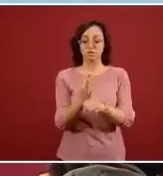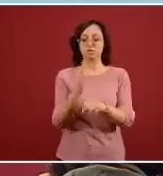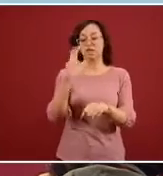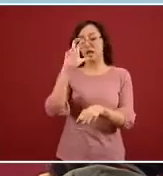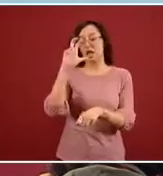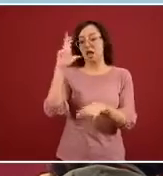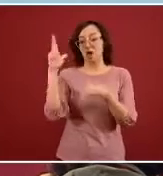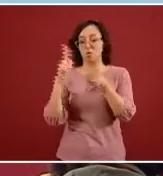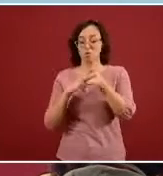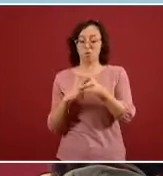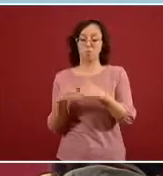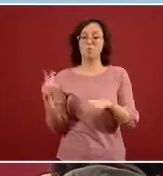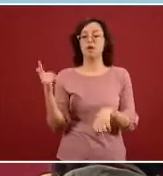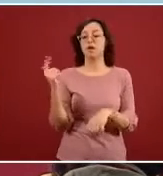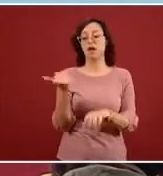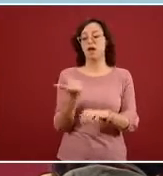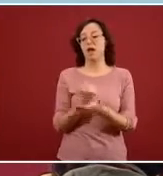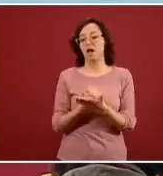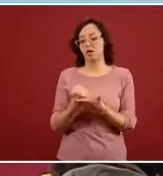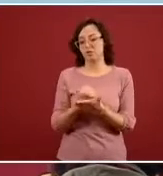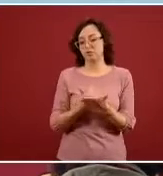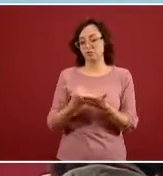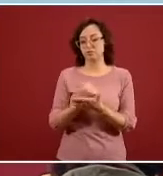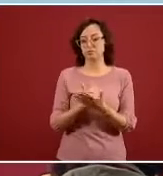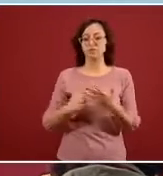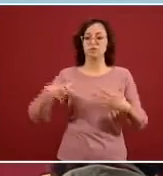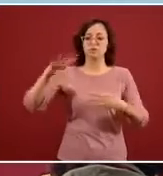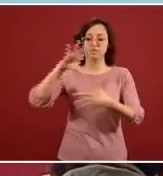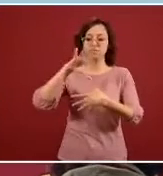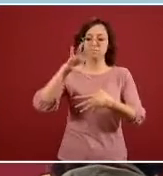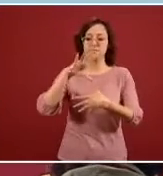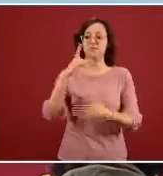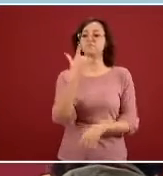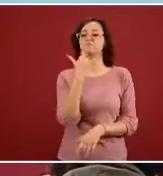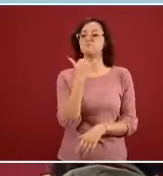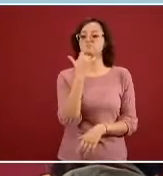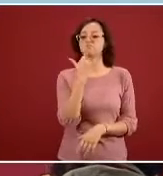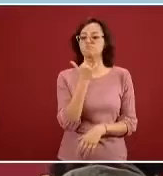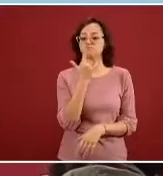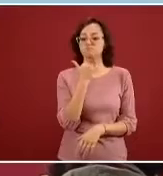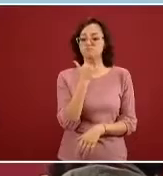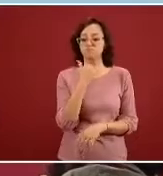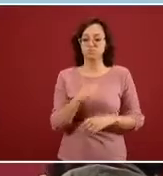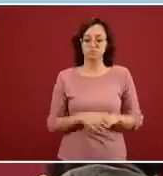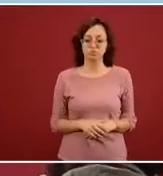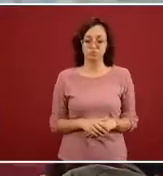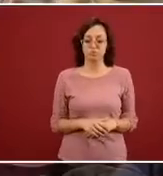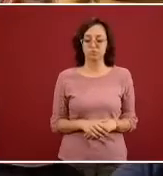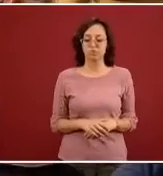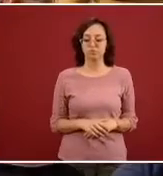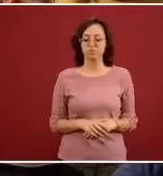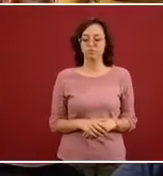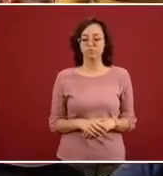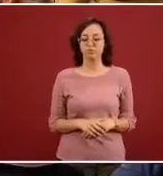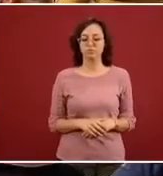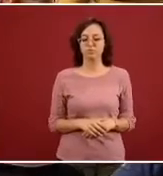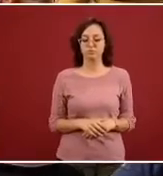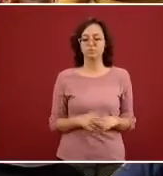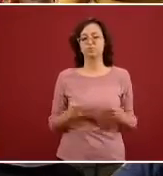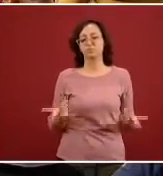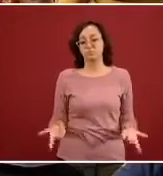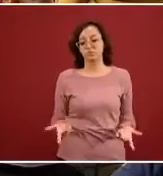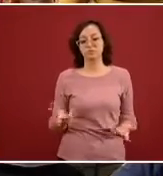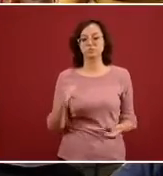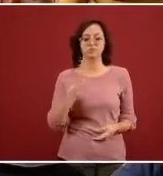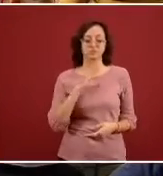azul y América en rojo, es decir, esta zona y esta zona. Y lo que se muestra es su